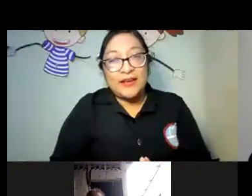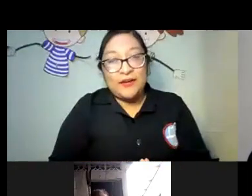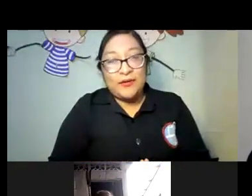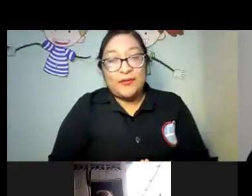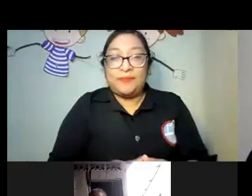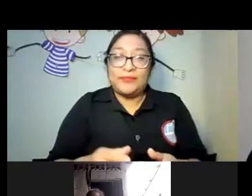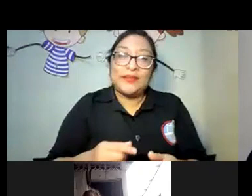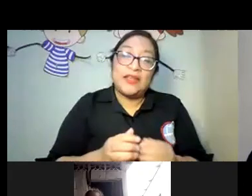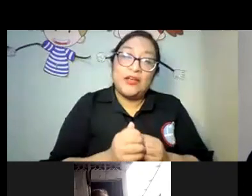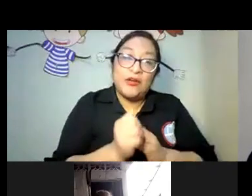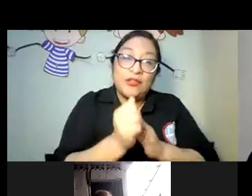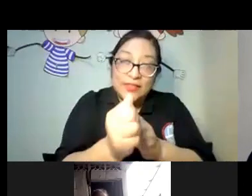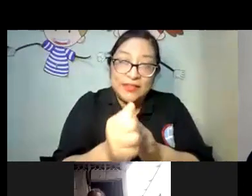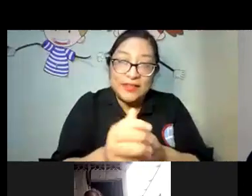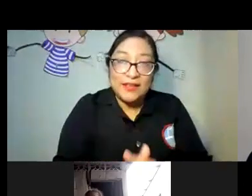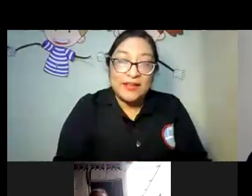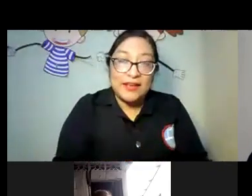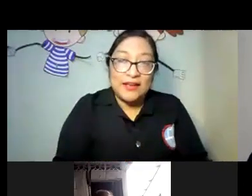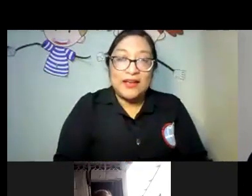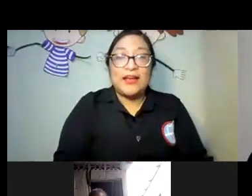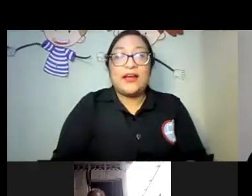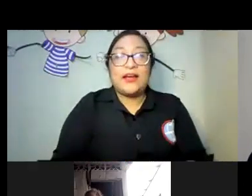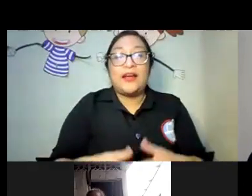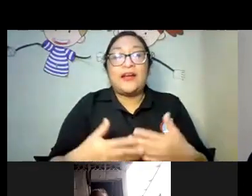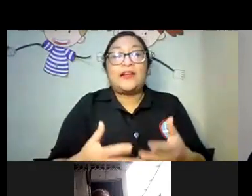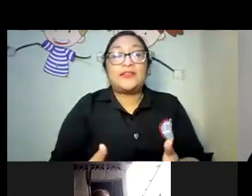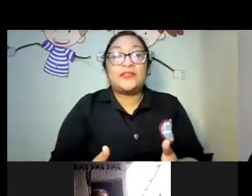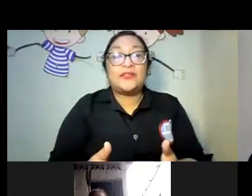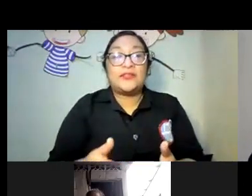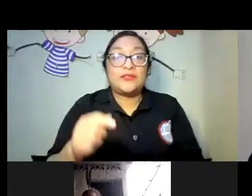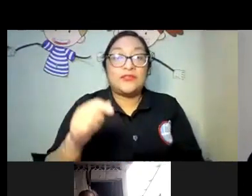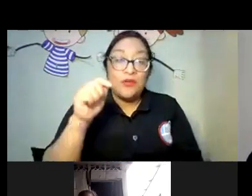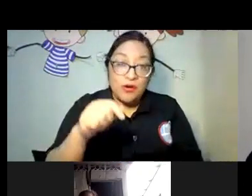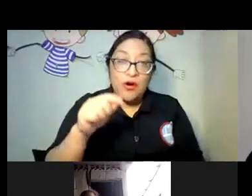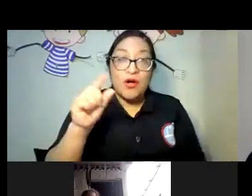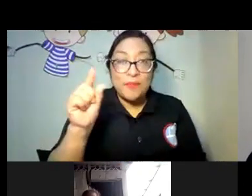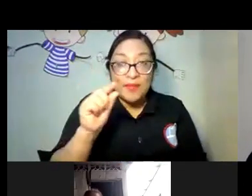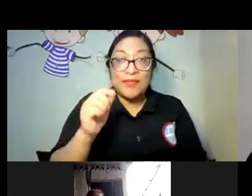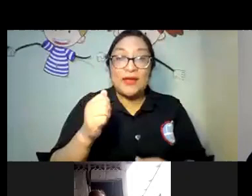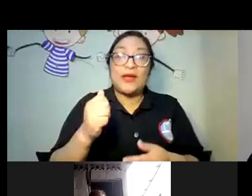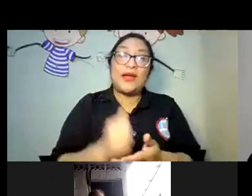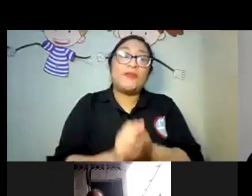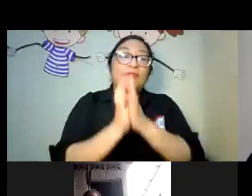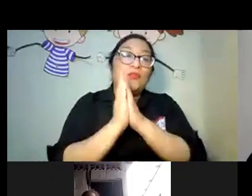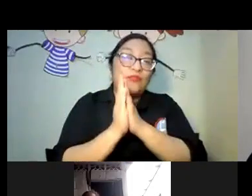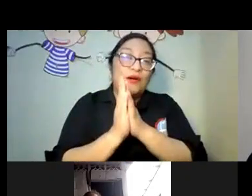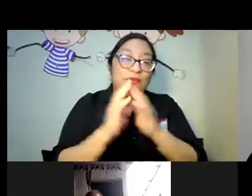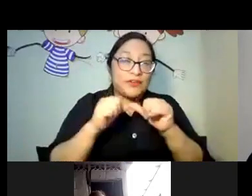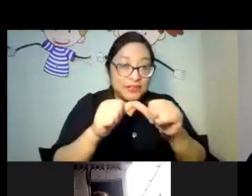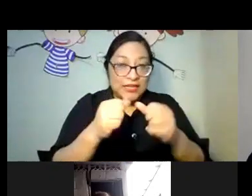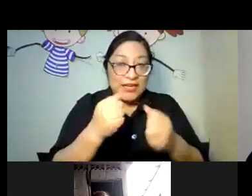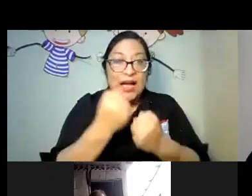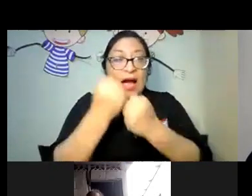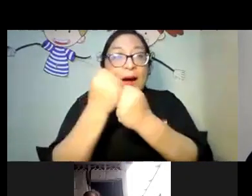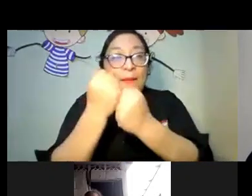dirigidos con lo que tienen para sus hijos, por lo que pedimos seguir apoyándolos, por favor, en todos los